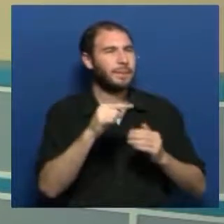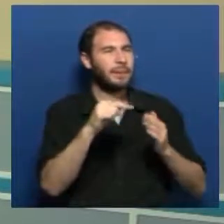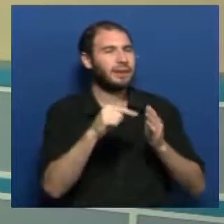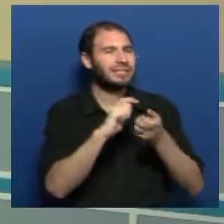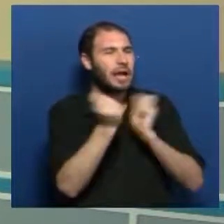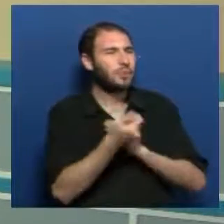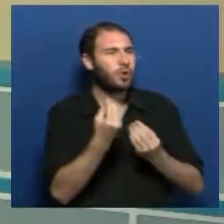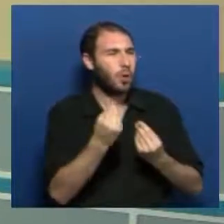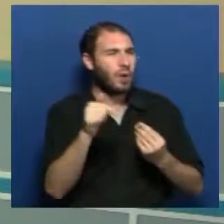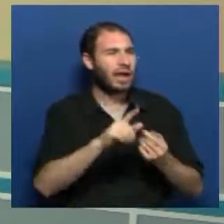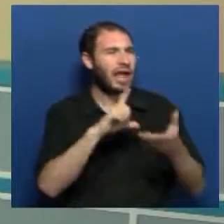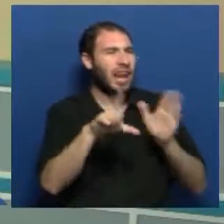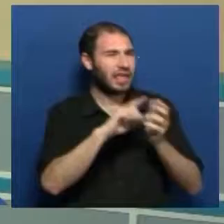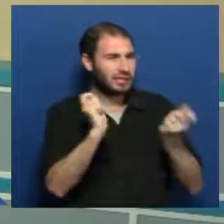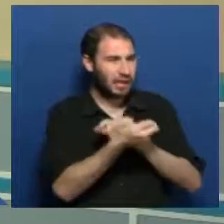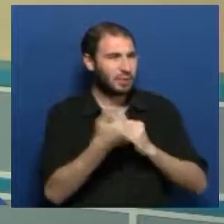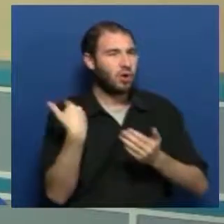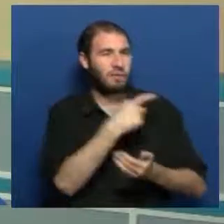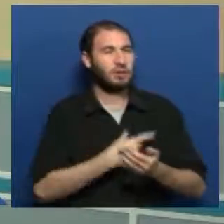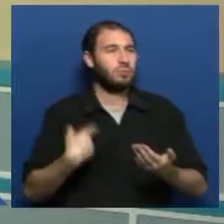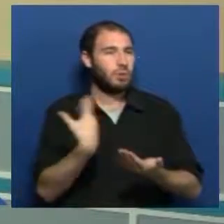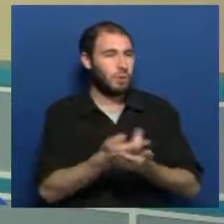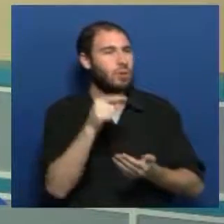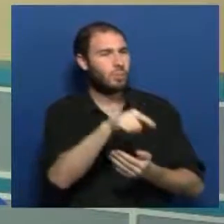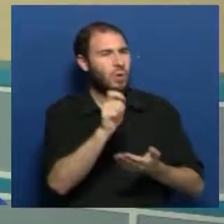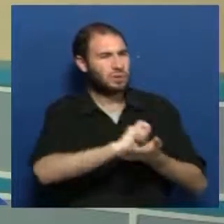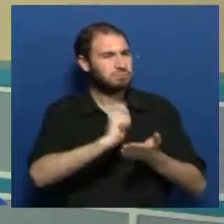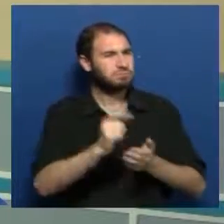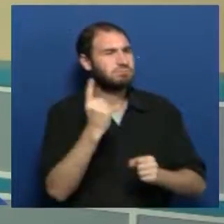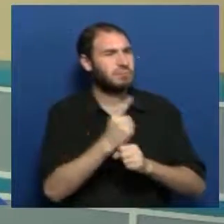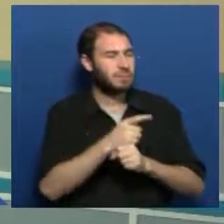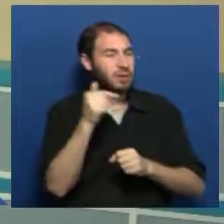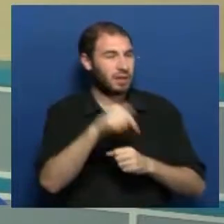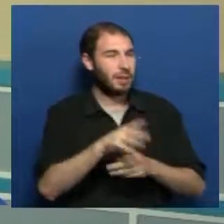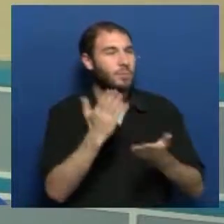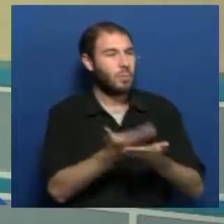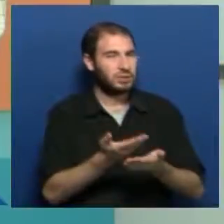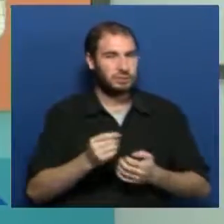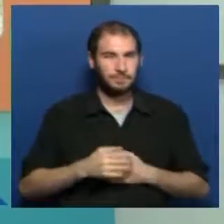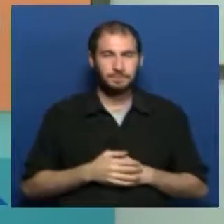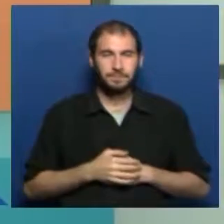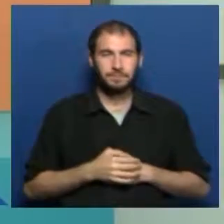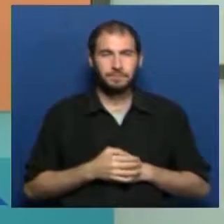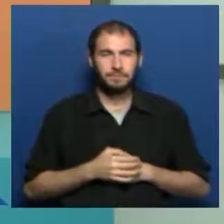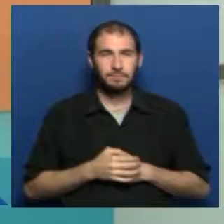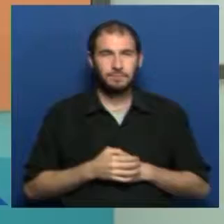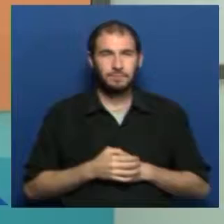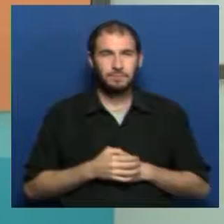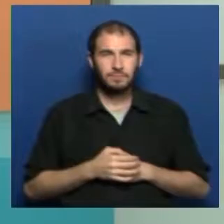principales modificaciones a esta reforma que propone el Ejecutivo y donde vos fuiste principal redactor de esta propuesta? En realidad,